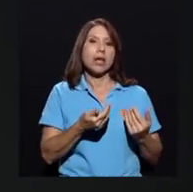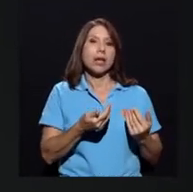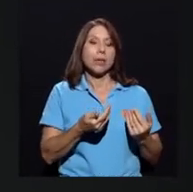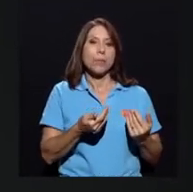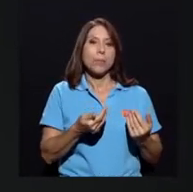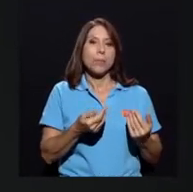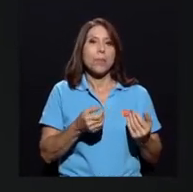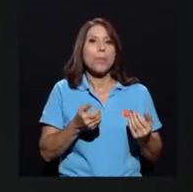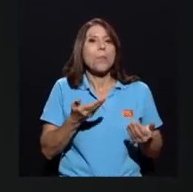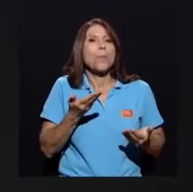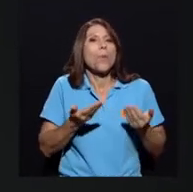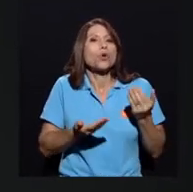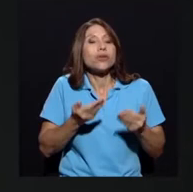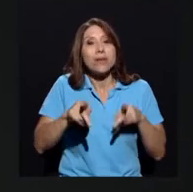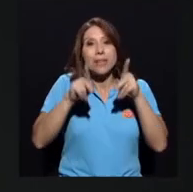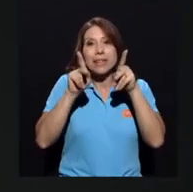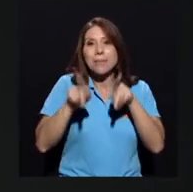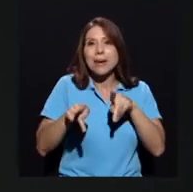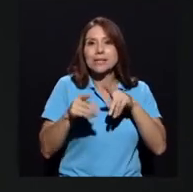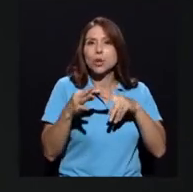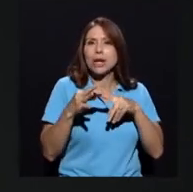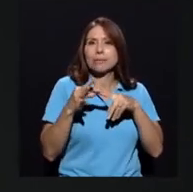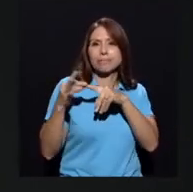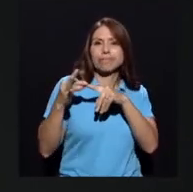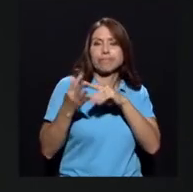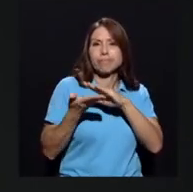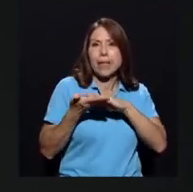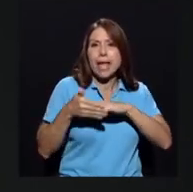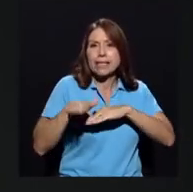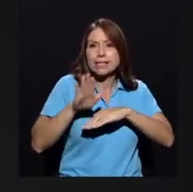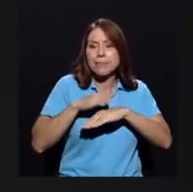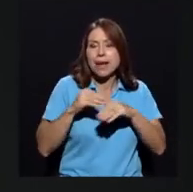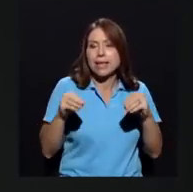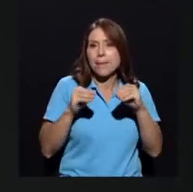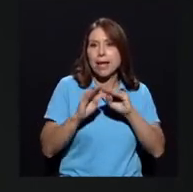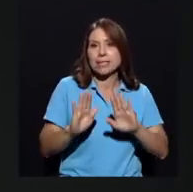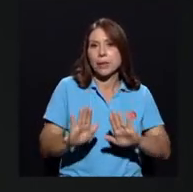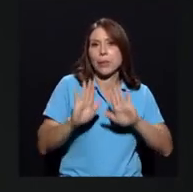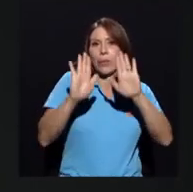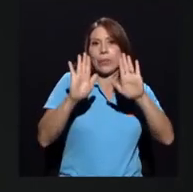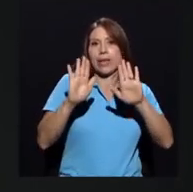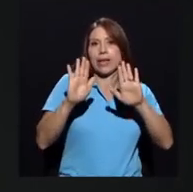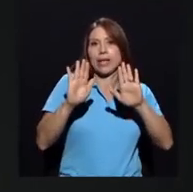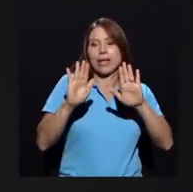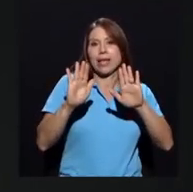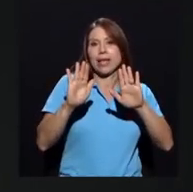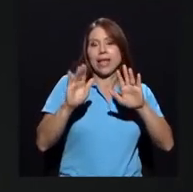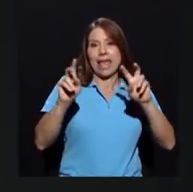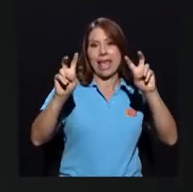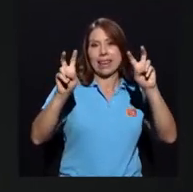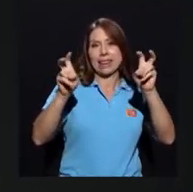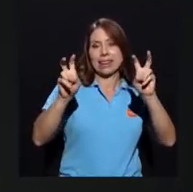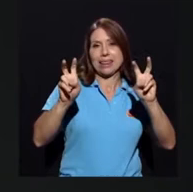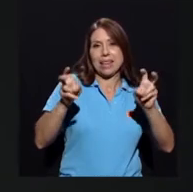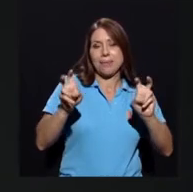posiblemente el experto más grande de este país en temas de